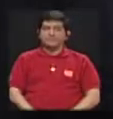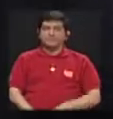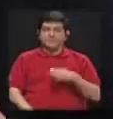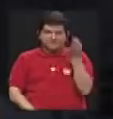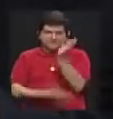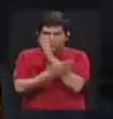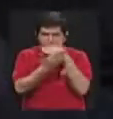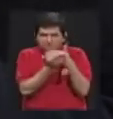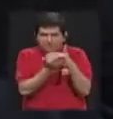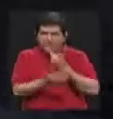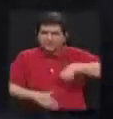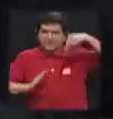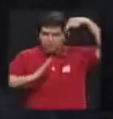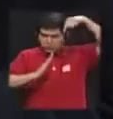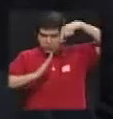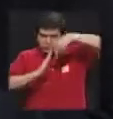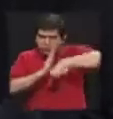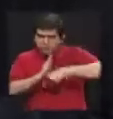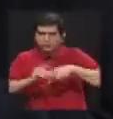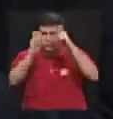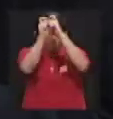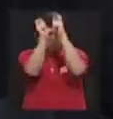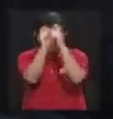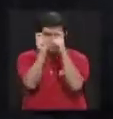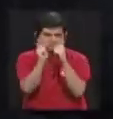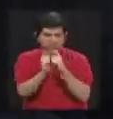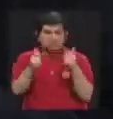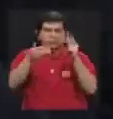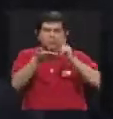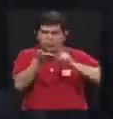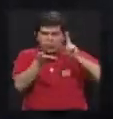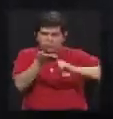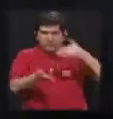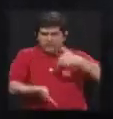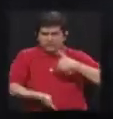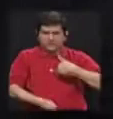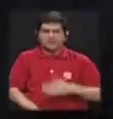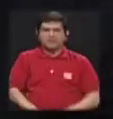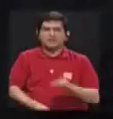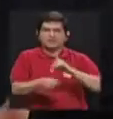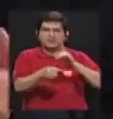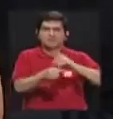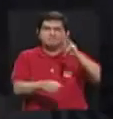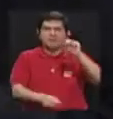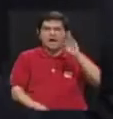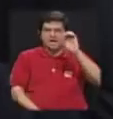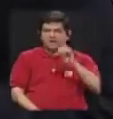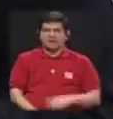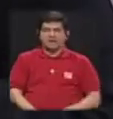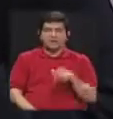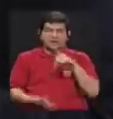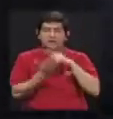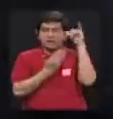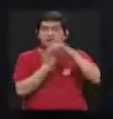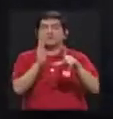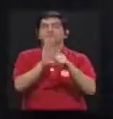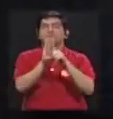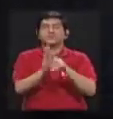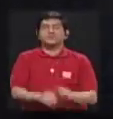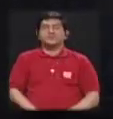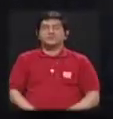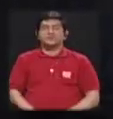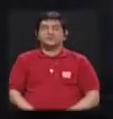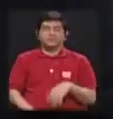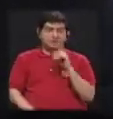el próximo bloque vamos a profundizar en los detalles de ese contrato que el diputado Manrique Oviedo, de ese proyecto de ley que el diputado